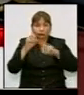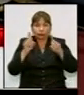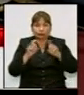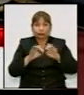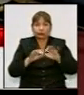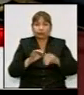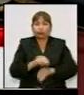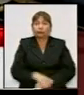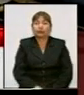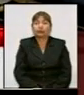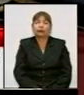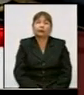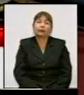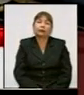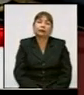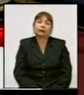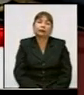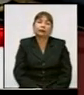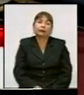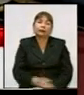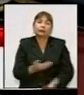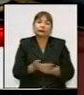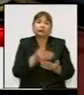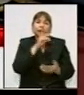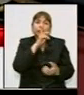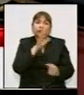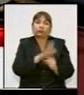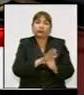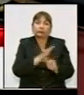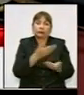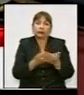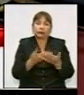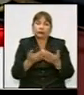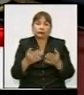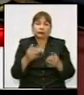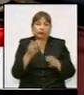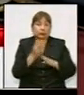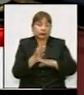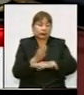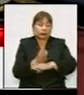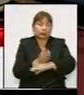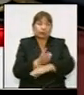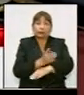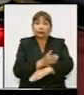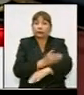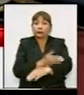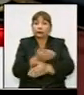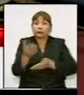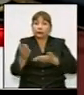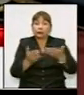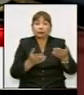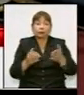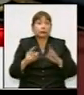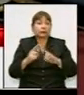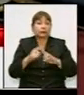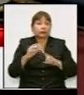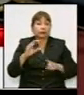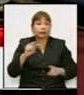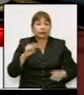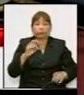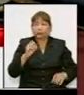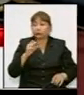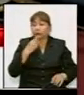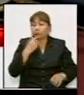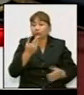siguiente, en cumplimiento a un proyecto de inversión que es el mejoramiento y ampliación de los servicios de tecnología de información de la Fuerza